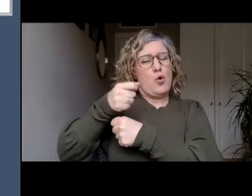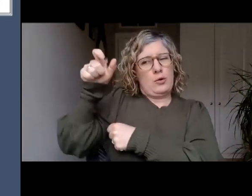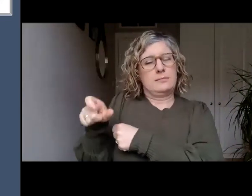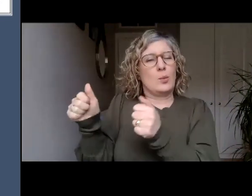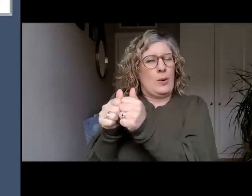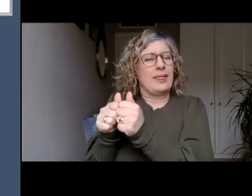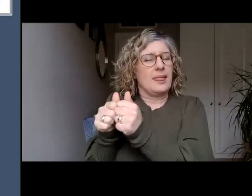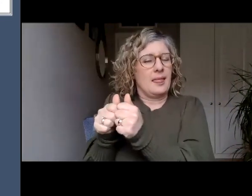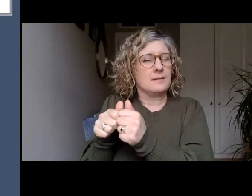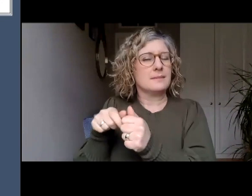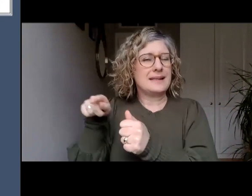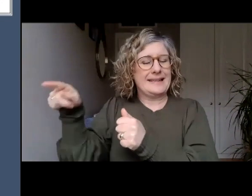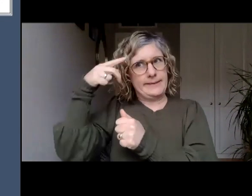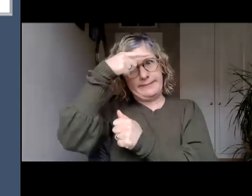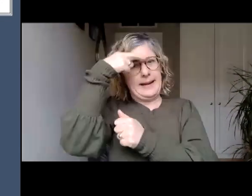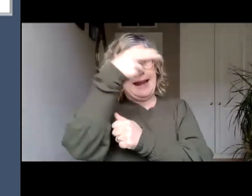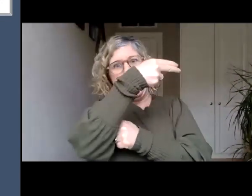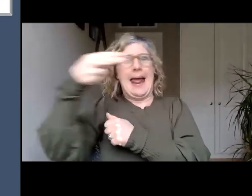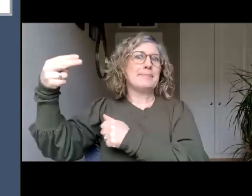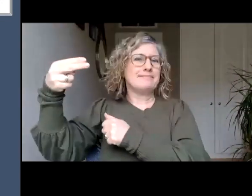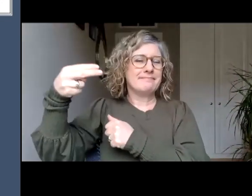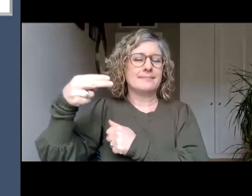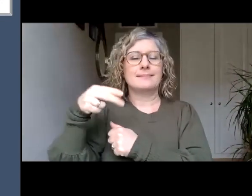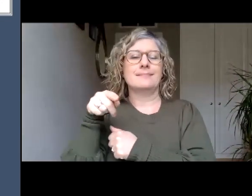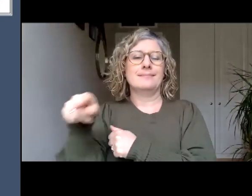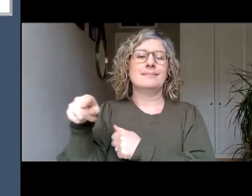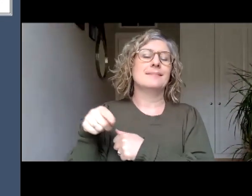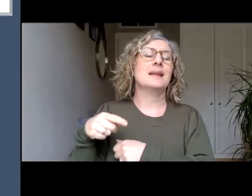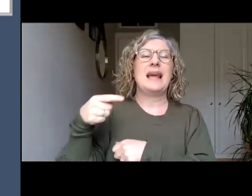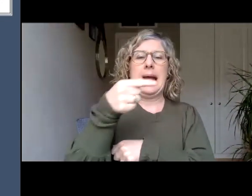combinación capacitados. Entonces, esta clasificación